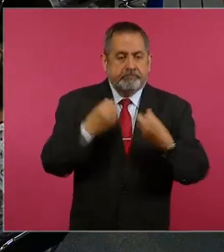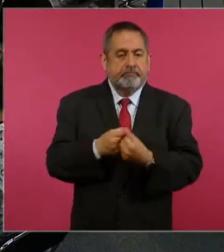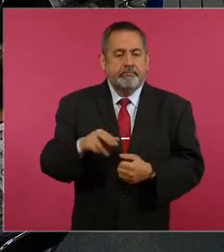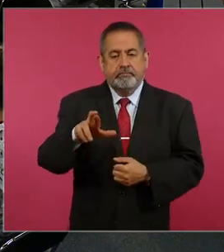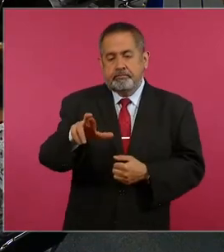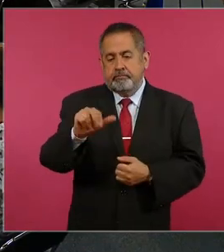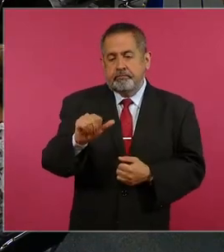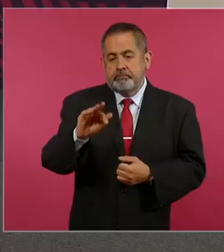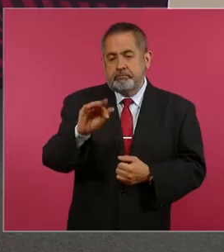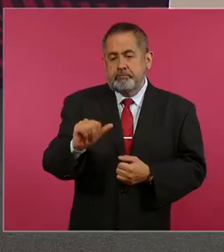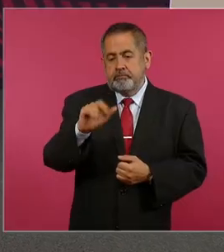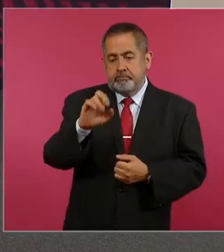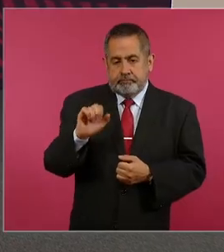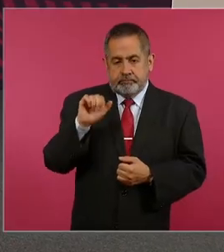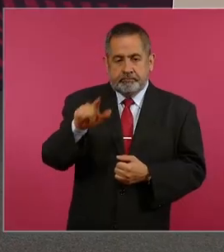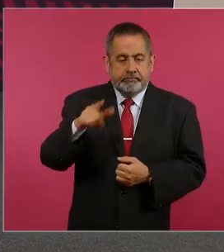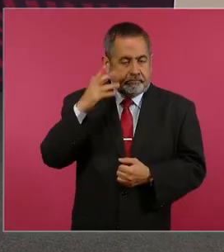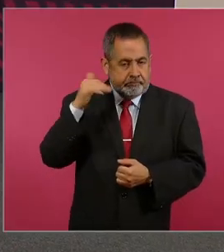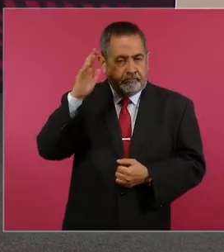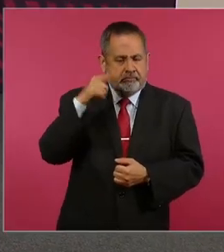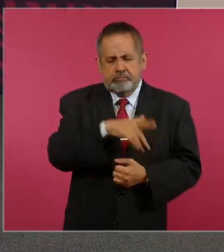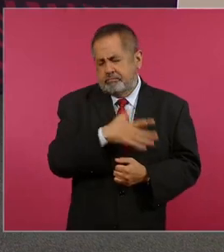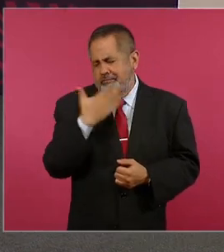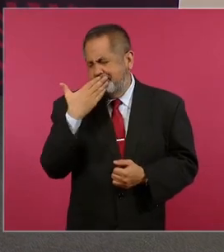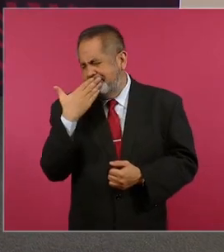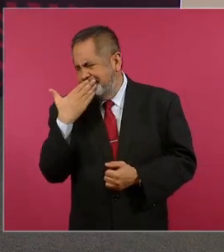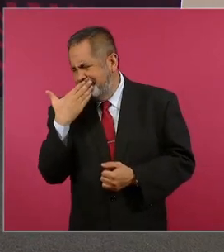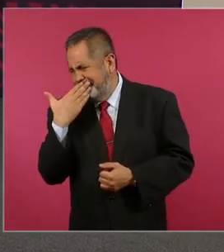Rafael Anderreche, un santo.